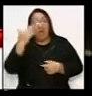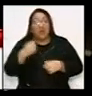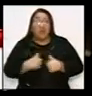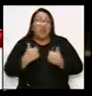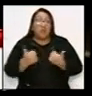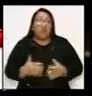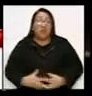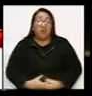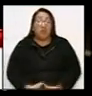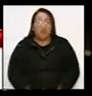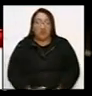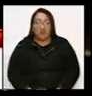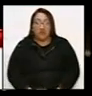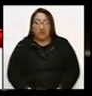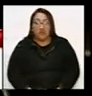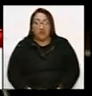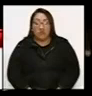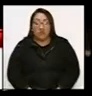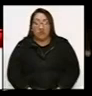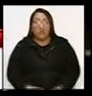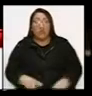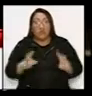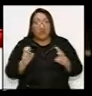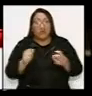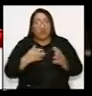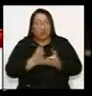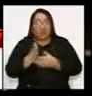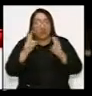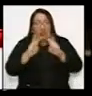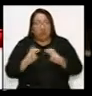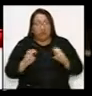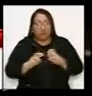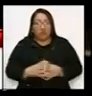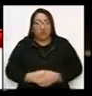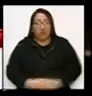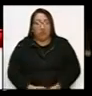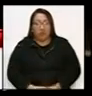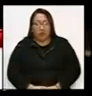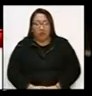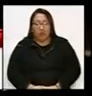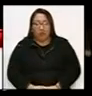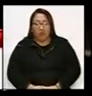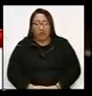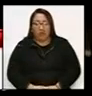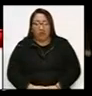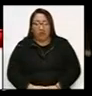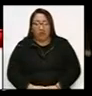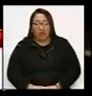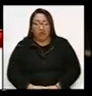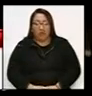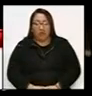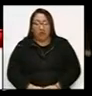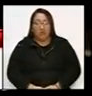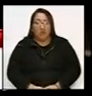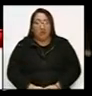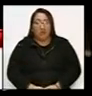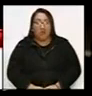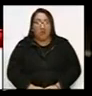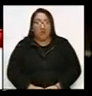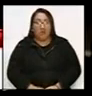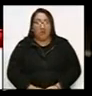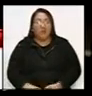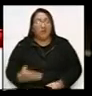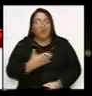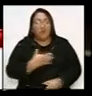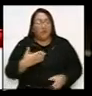vivo. Ese es un tema que hay que evaluar. Entonces, presidente, yo creo que en aras de